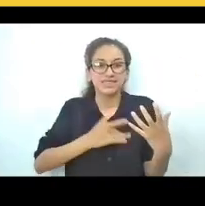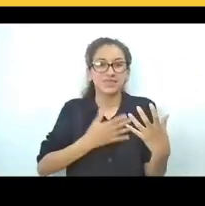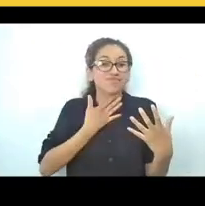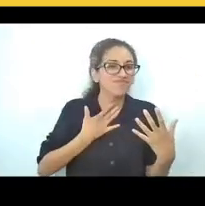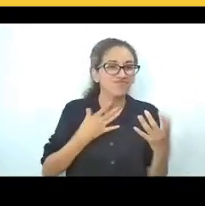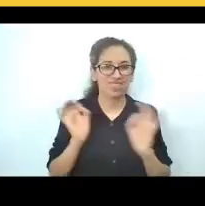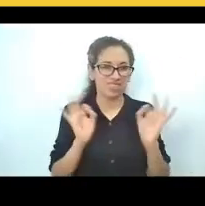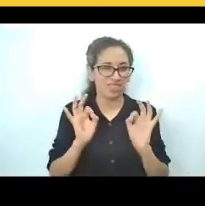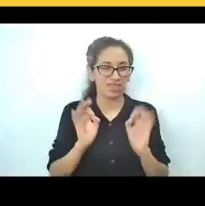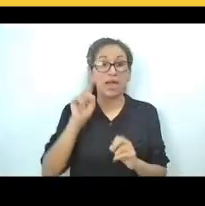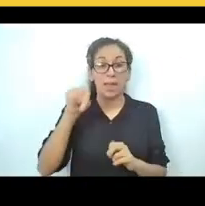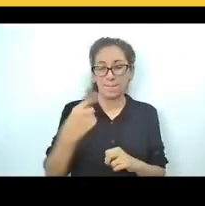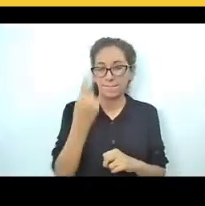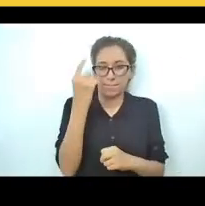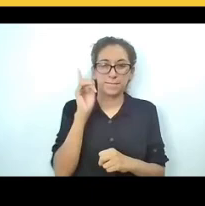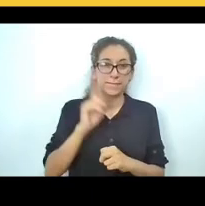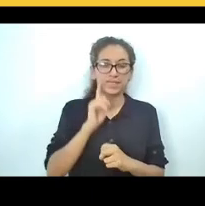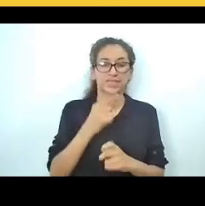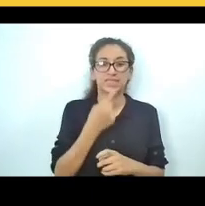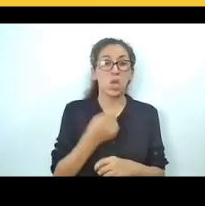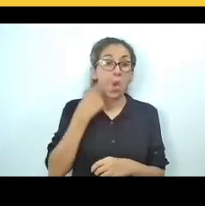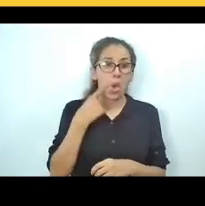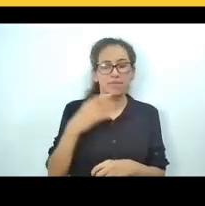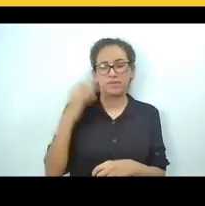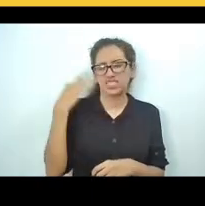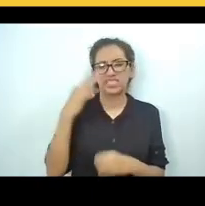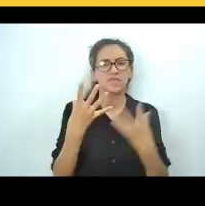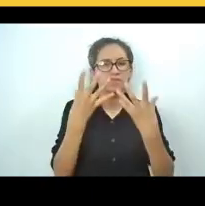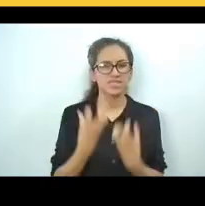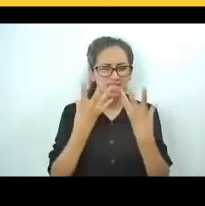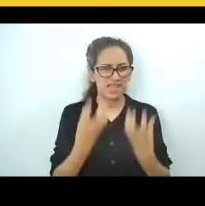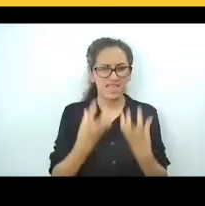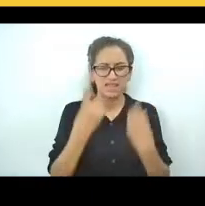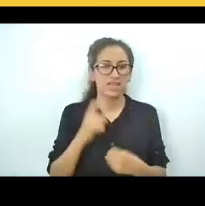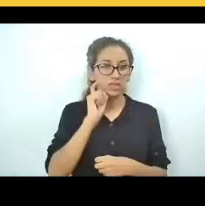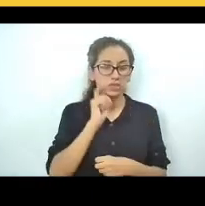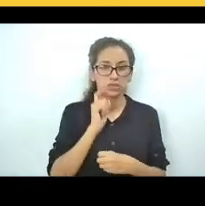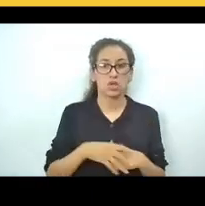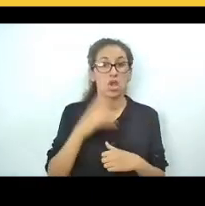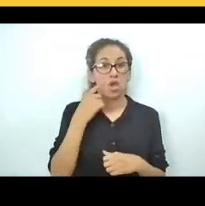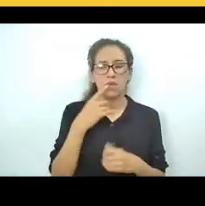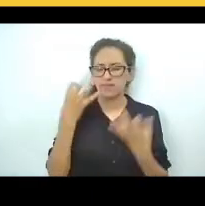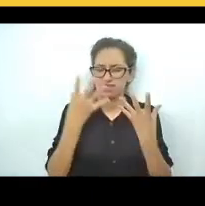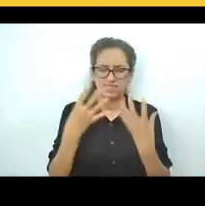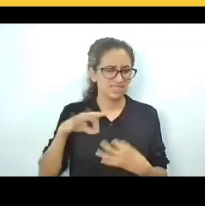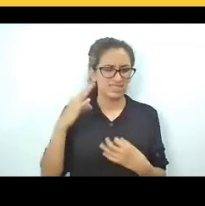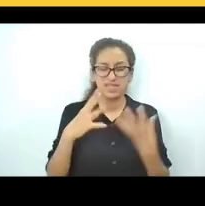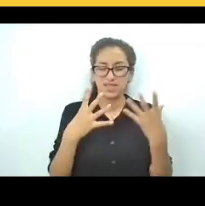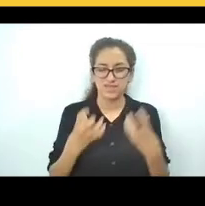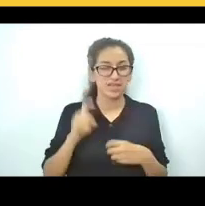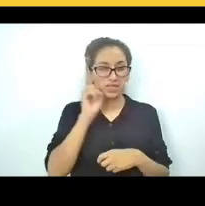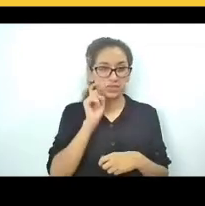un primer mito, que el hombre siempre tiene que tener el deseo sexual. El hombre siempre tiene que estar dispuesto a tener un encuentro